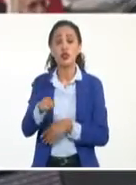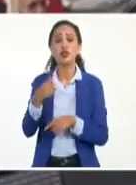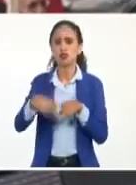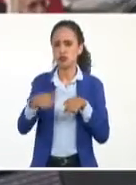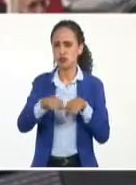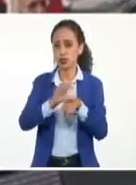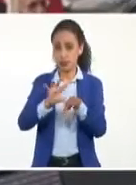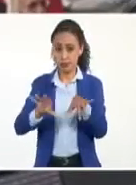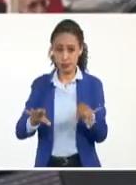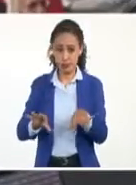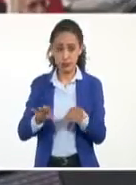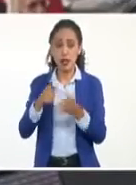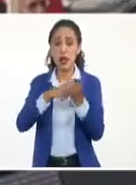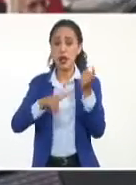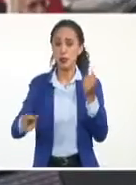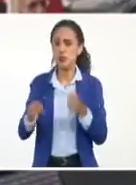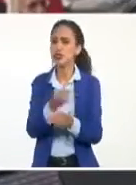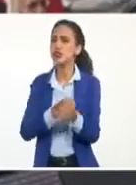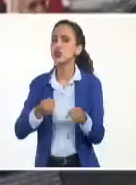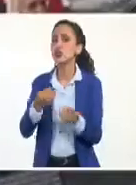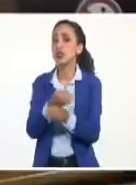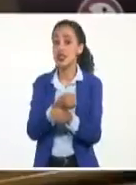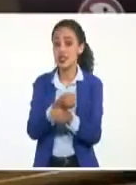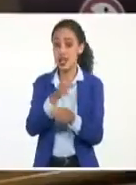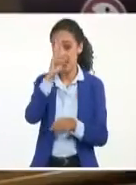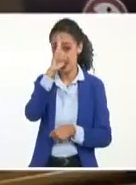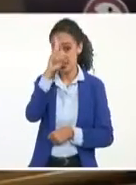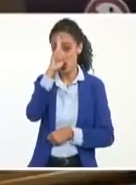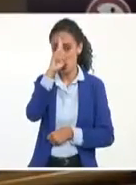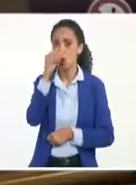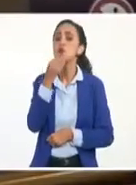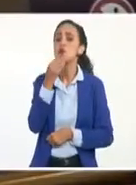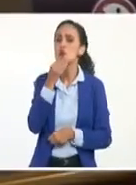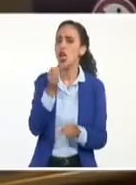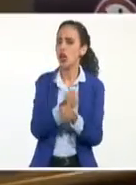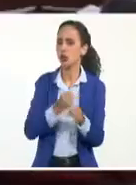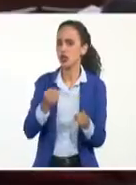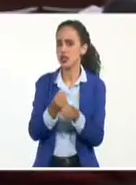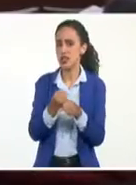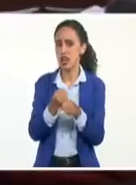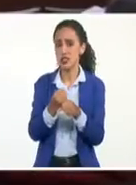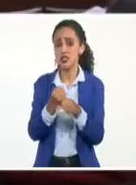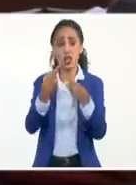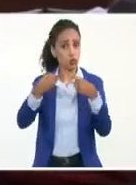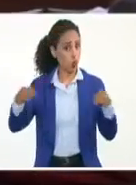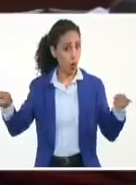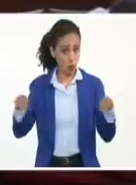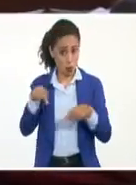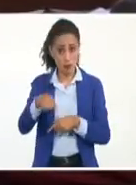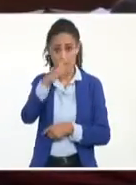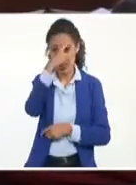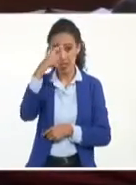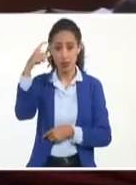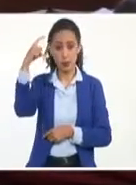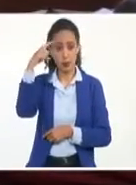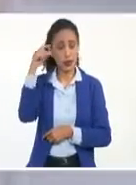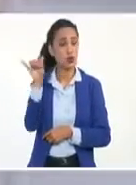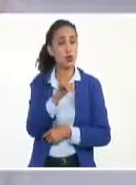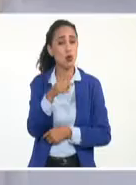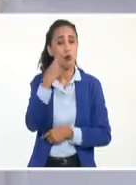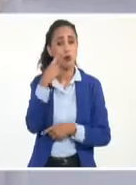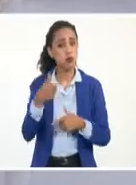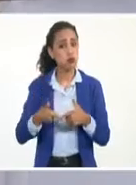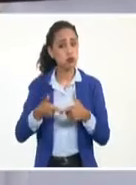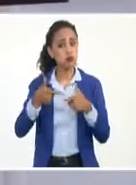diseñada en la provincia que se empleará en su sistema de salud y que podría utilizarse en todo el país. Santi Espíritus ha visto también aumentar